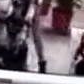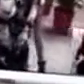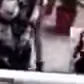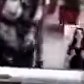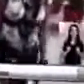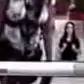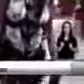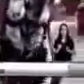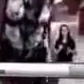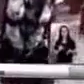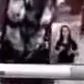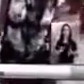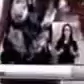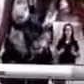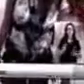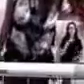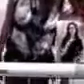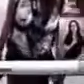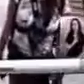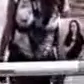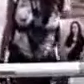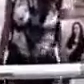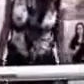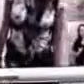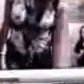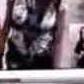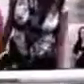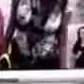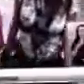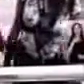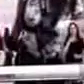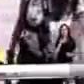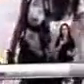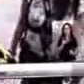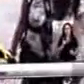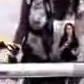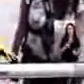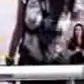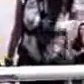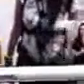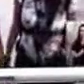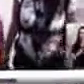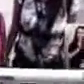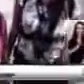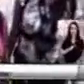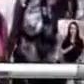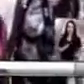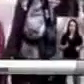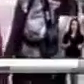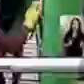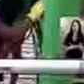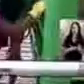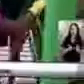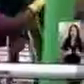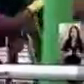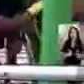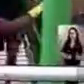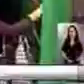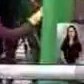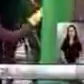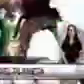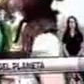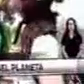Fíjate, más o menos, pero no, quizás mientras nos acercamos, pues, la ansiedad más, pero por ahora es todo bien.